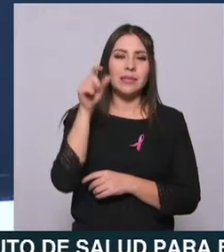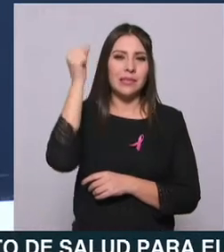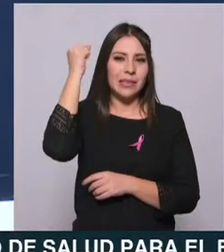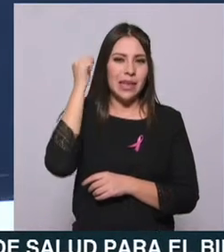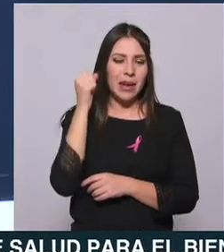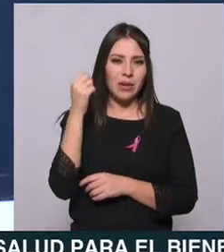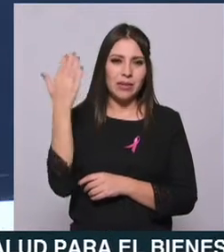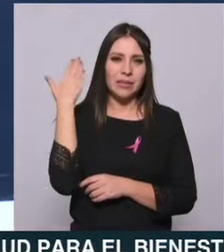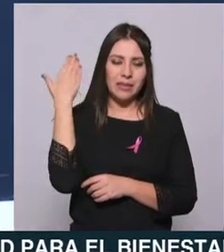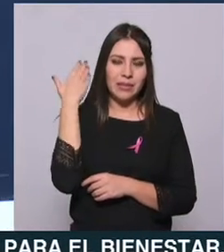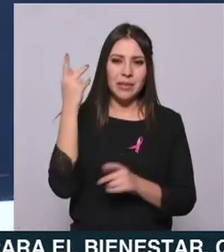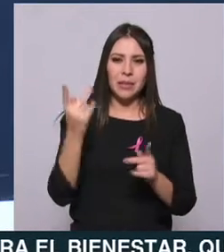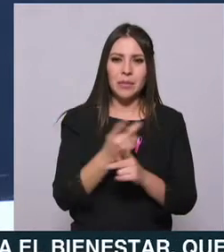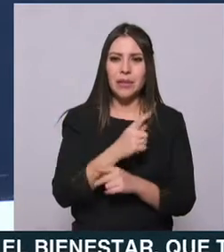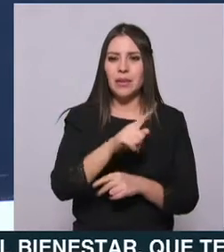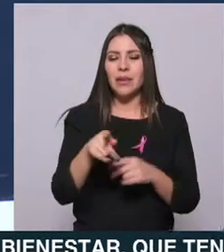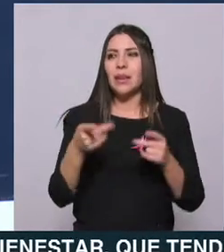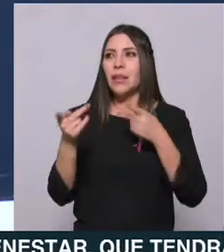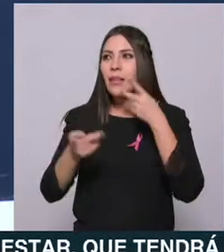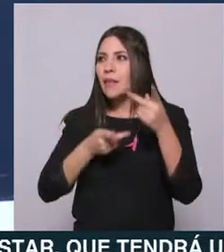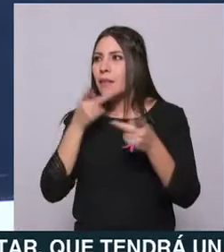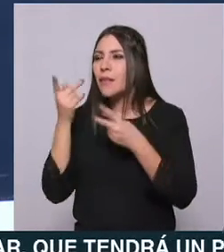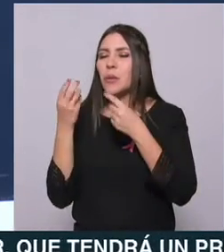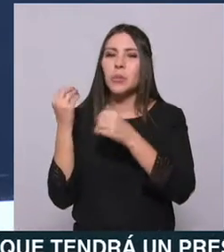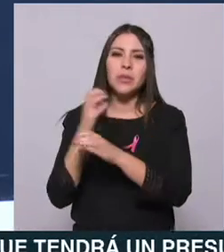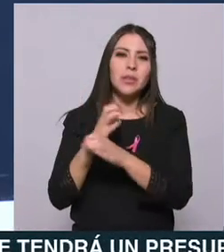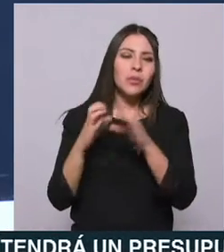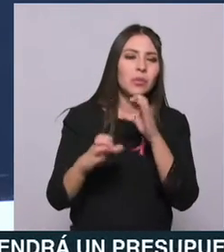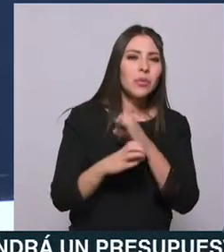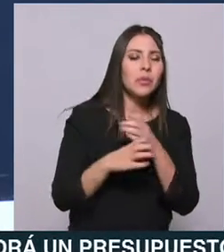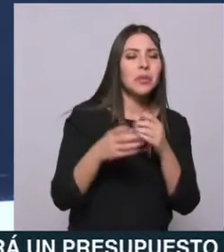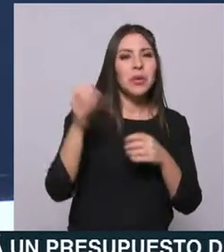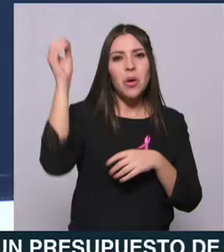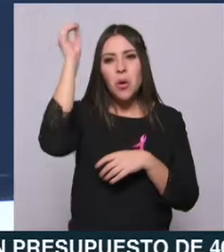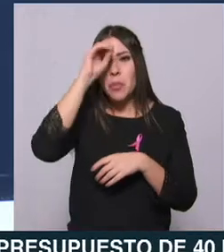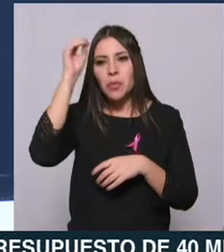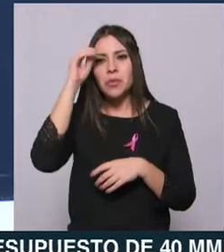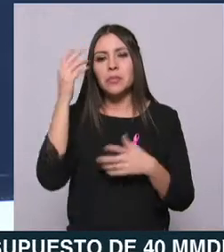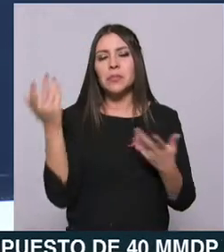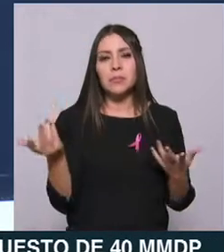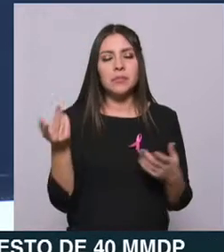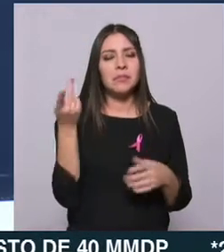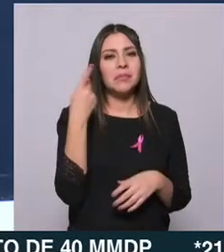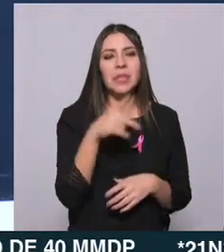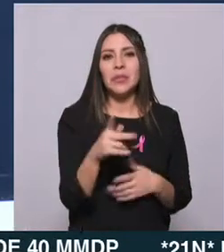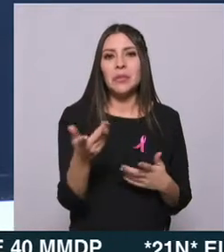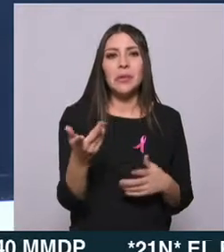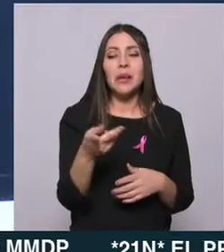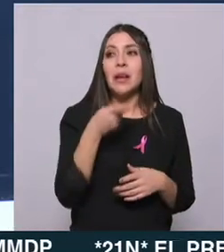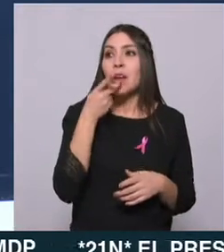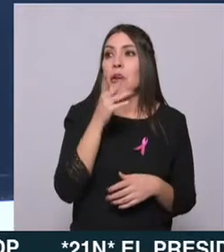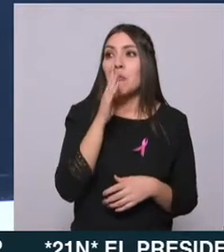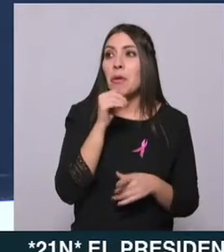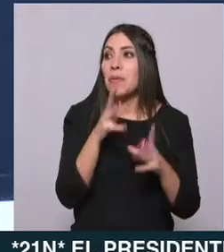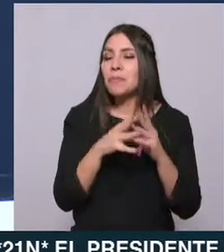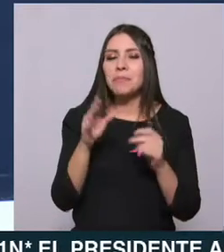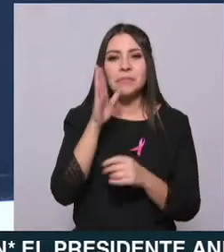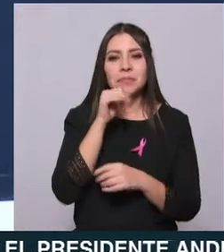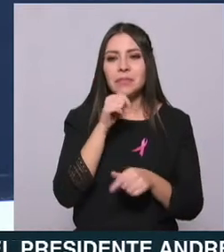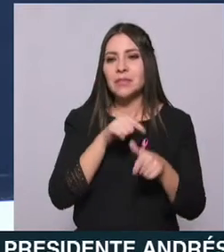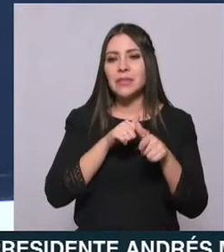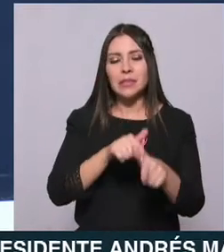hemos escuchado ya demasiadas opiniones. Es inevitable a pesar del ruido mediático.